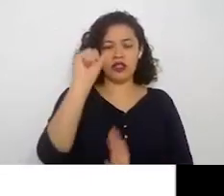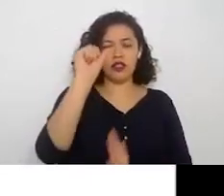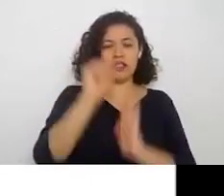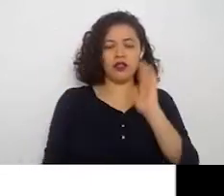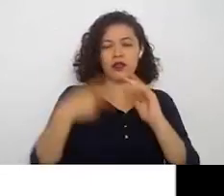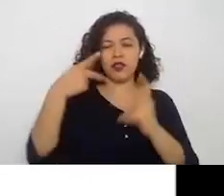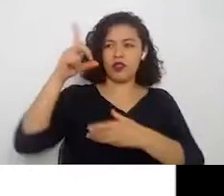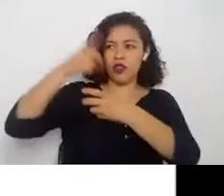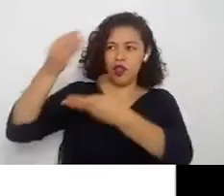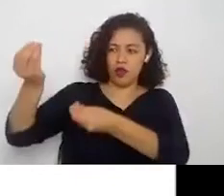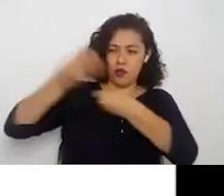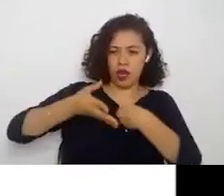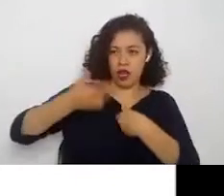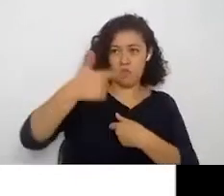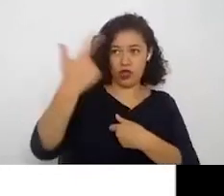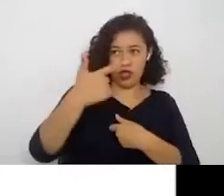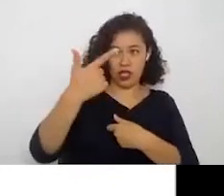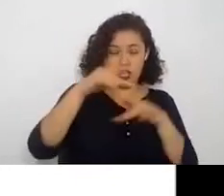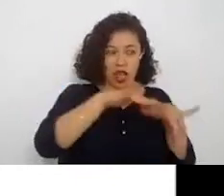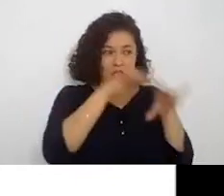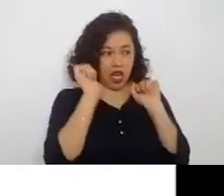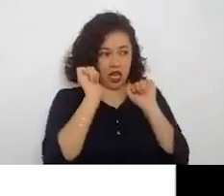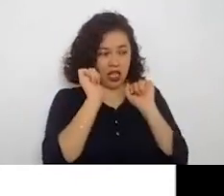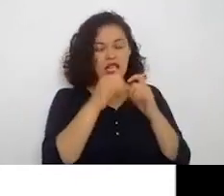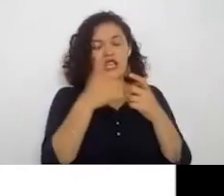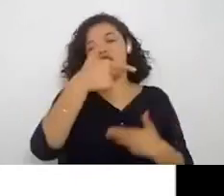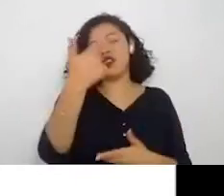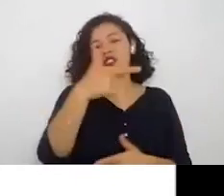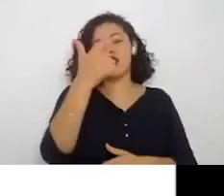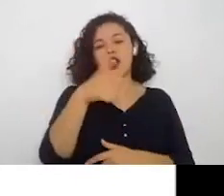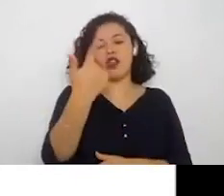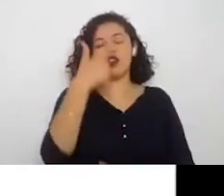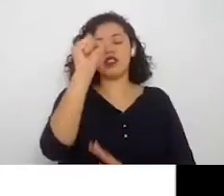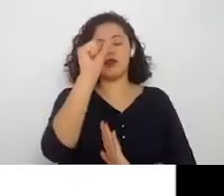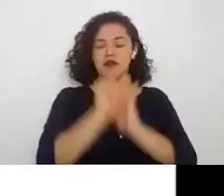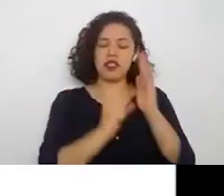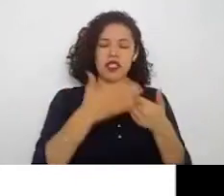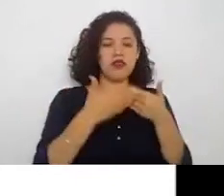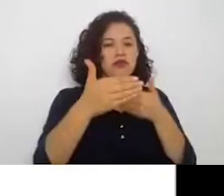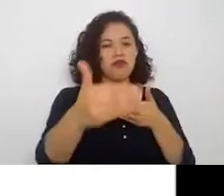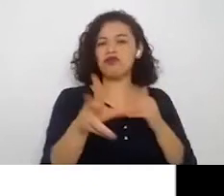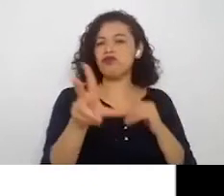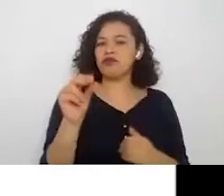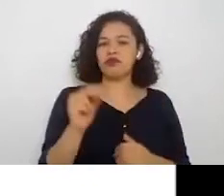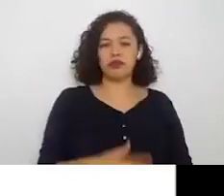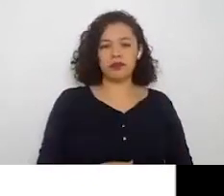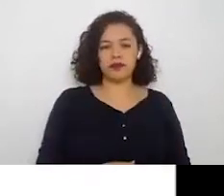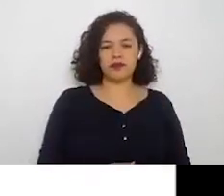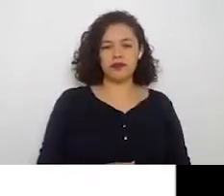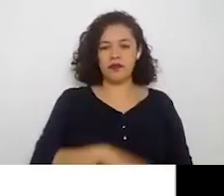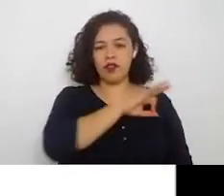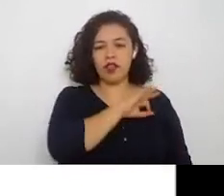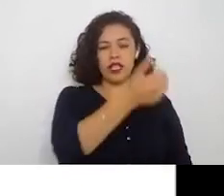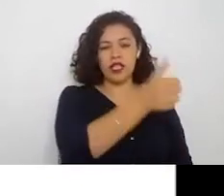ingreso. Y el 47% pudieran sostenerse entre 6 y 12